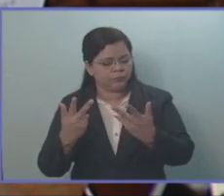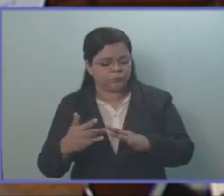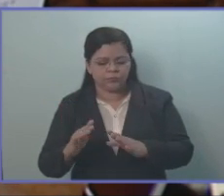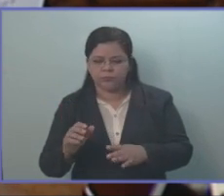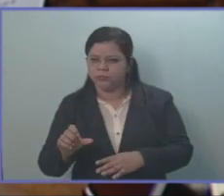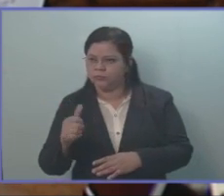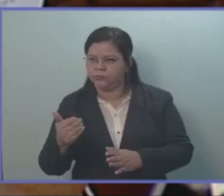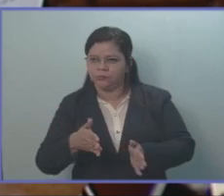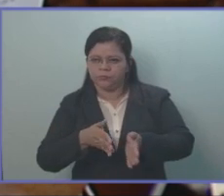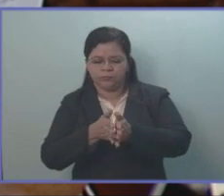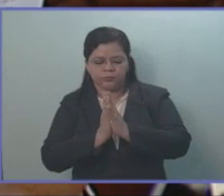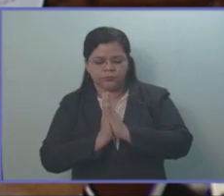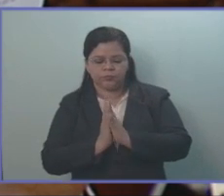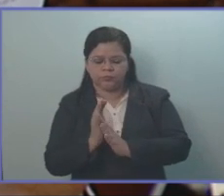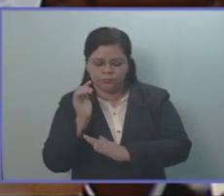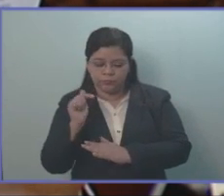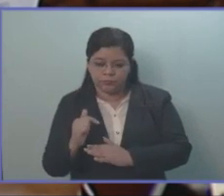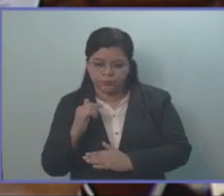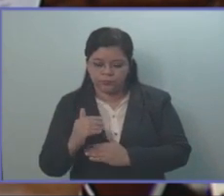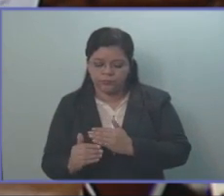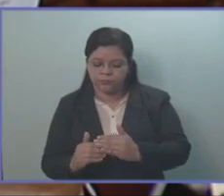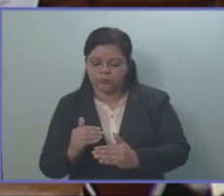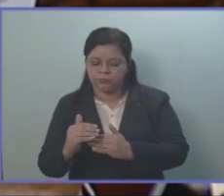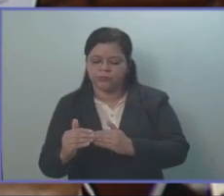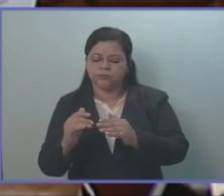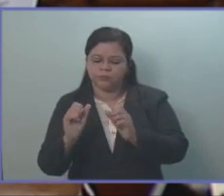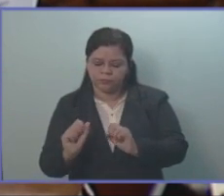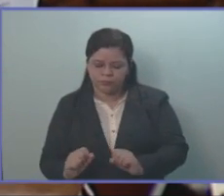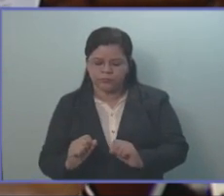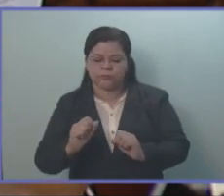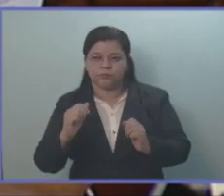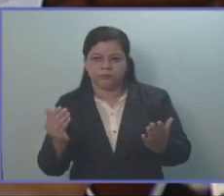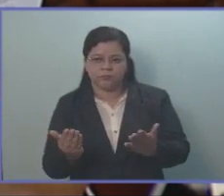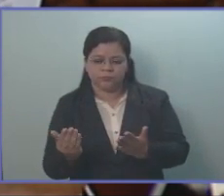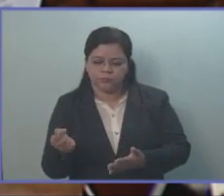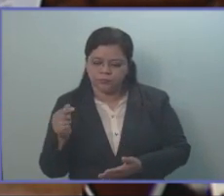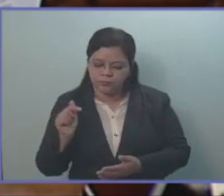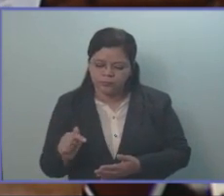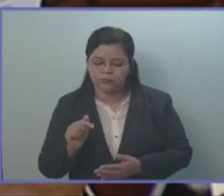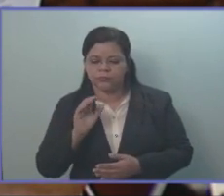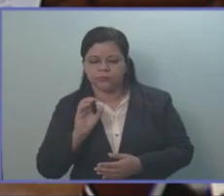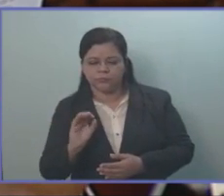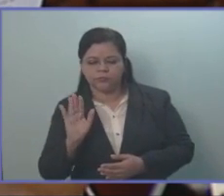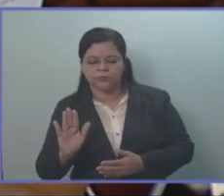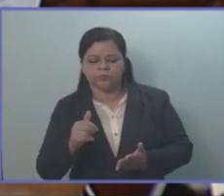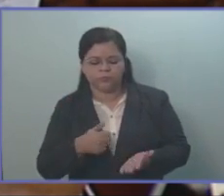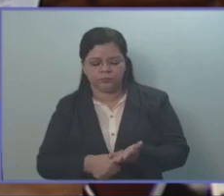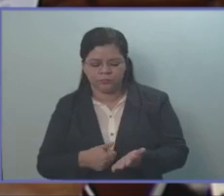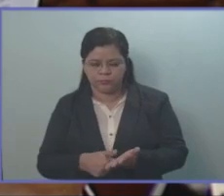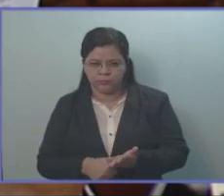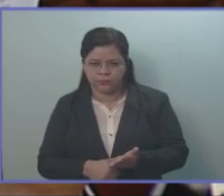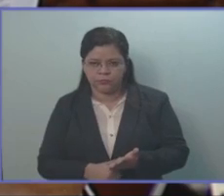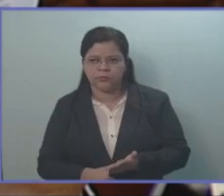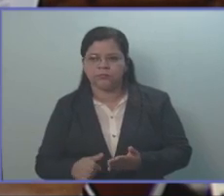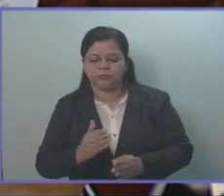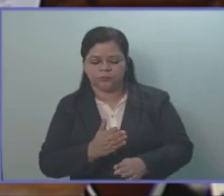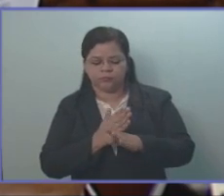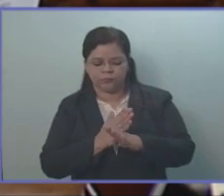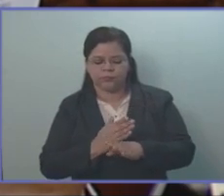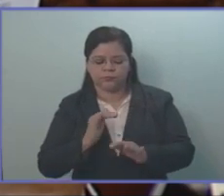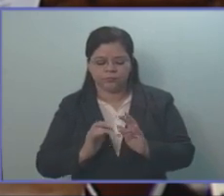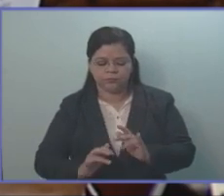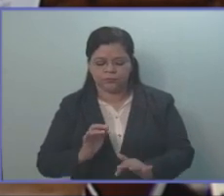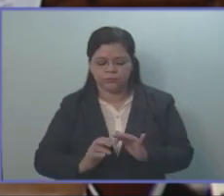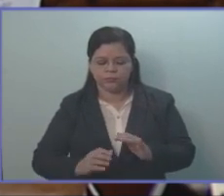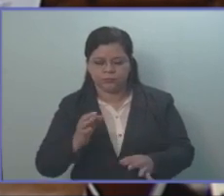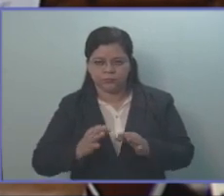que respecto de dicha diligencia provenga de este o de su defensor. El secretario judicial